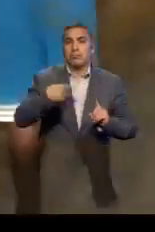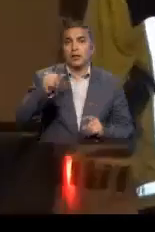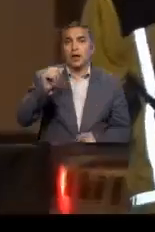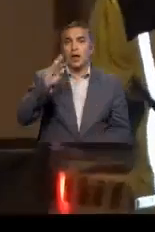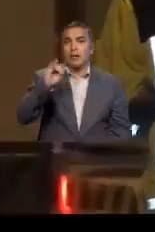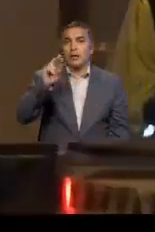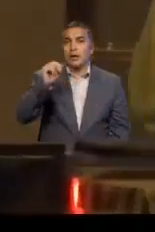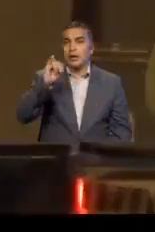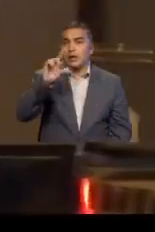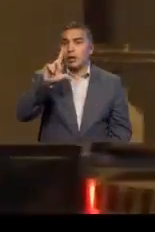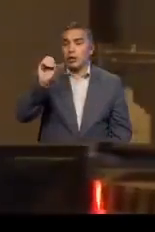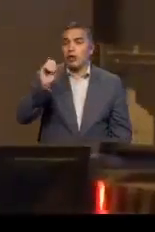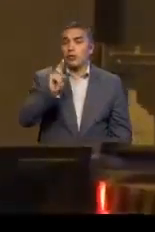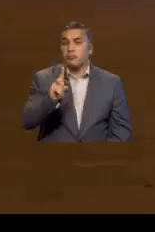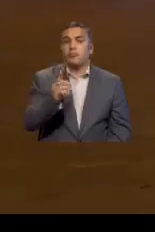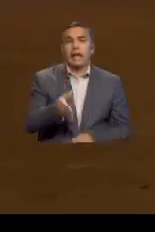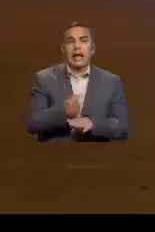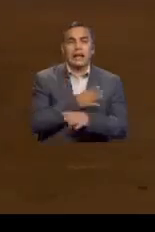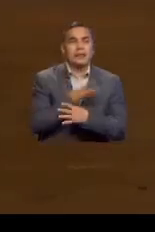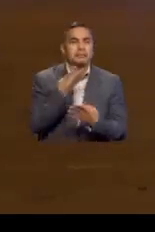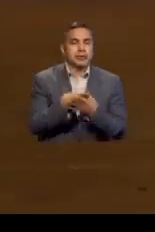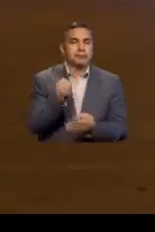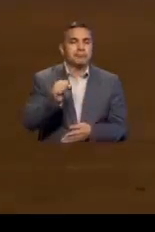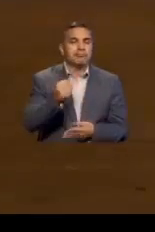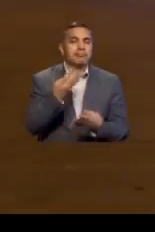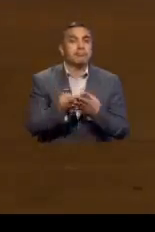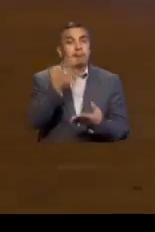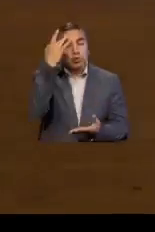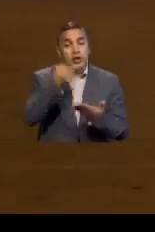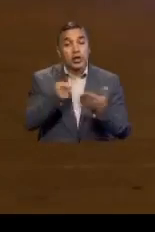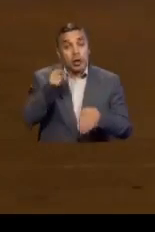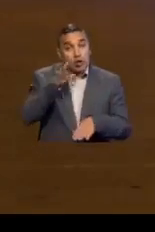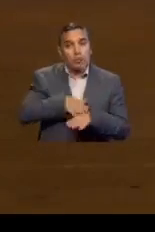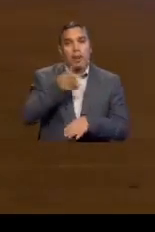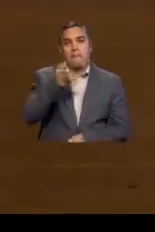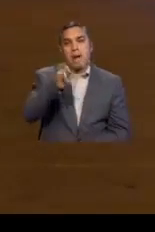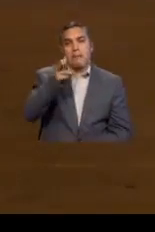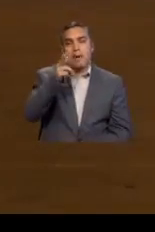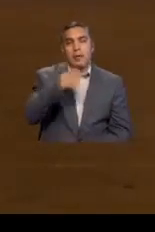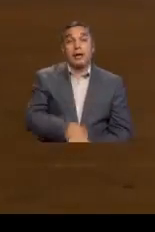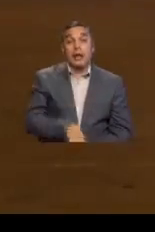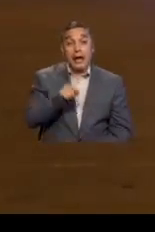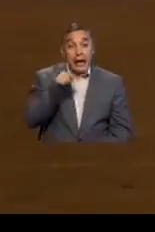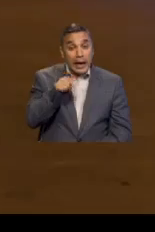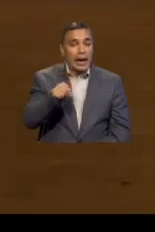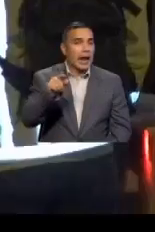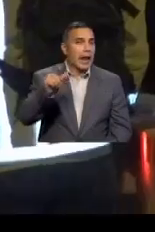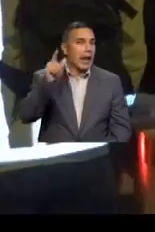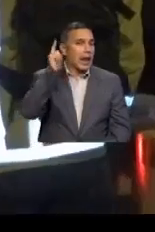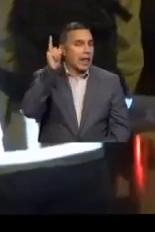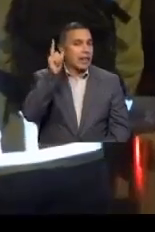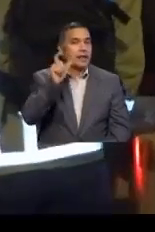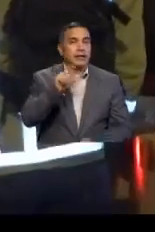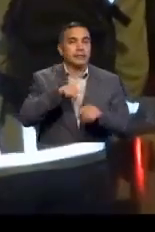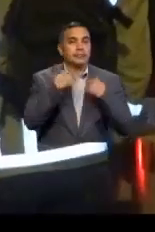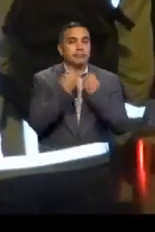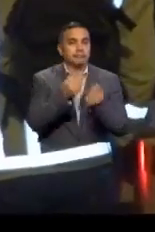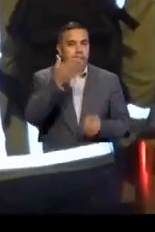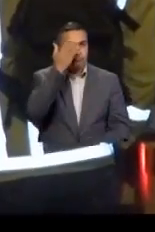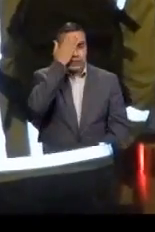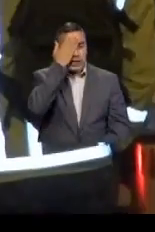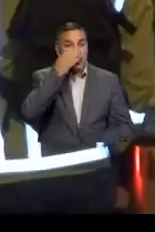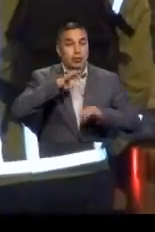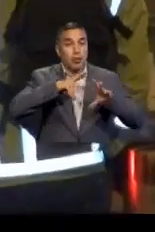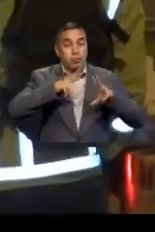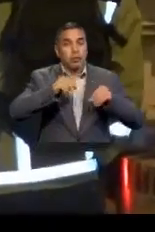Gavinillo, quien registraba antecedentes penales por asesinato y habría sido el cabecilla de una banda de piratas que